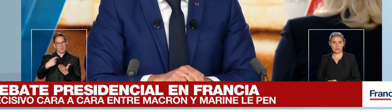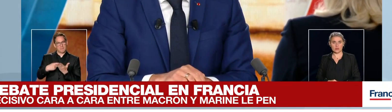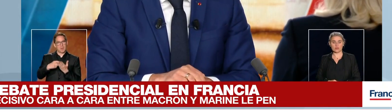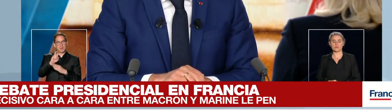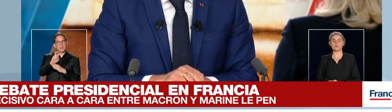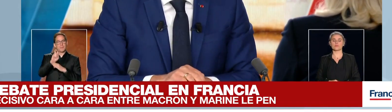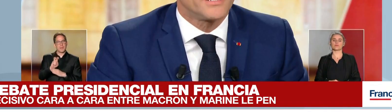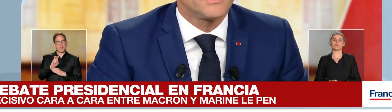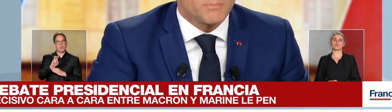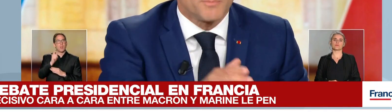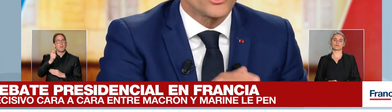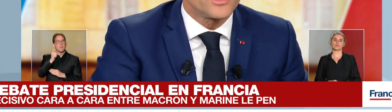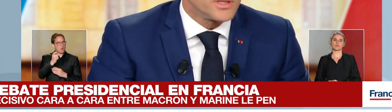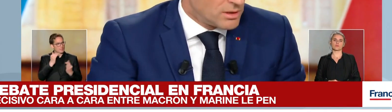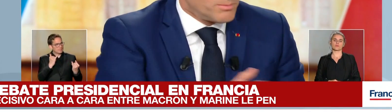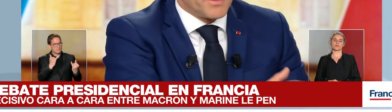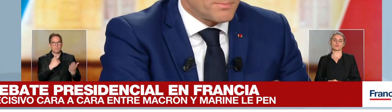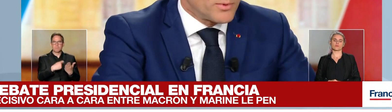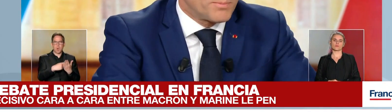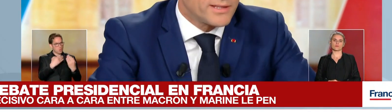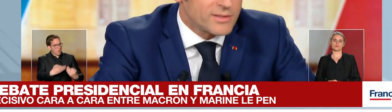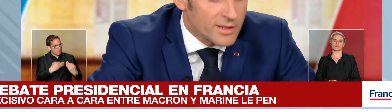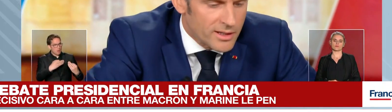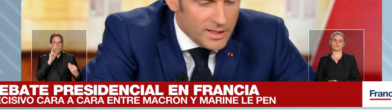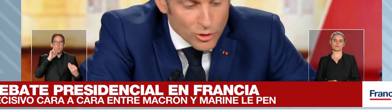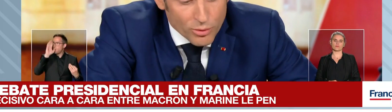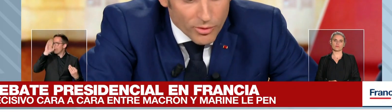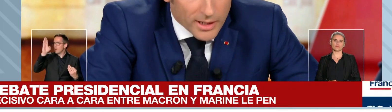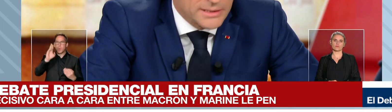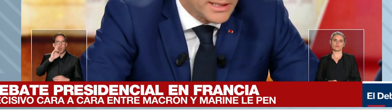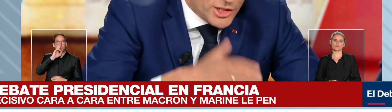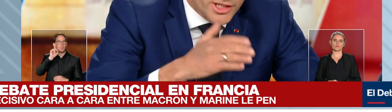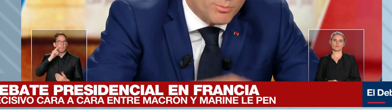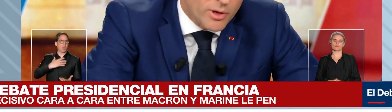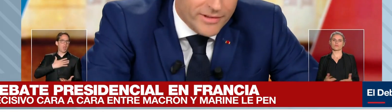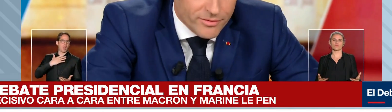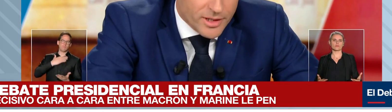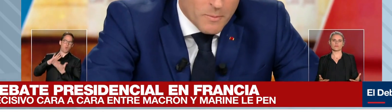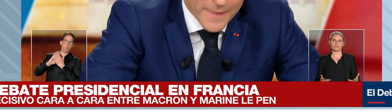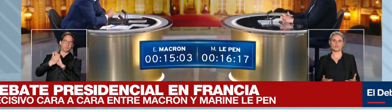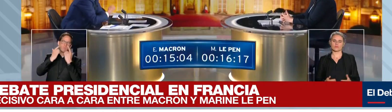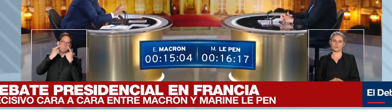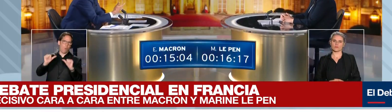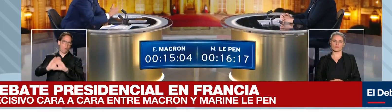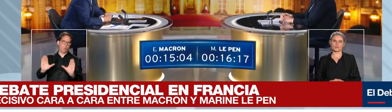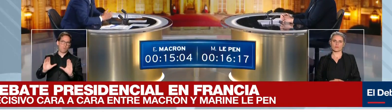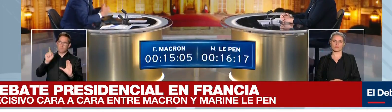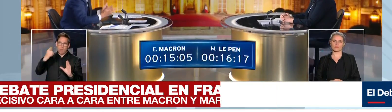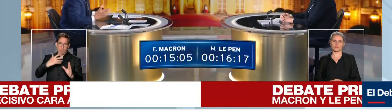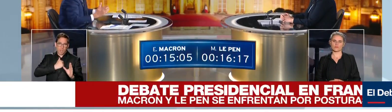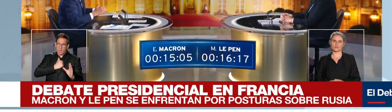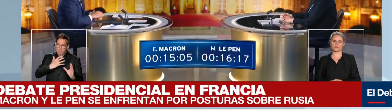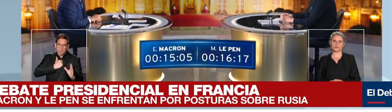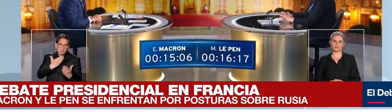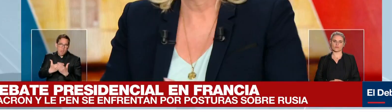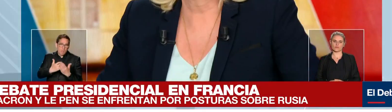no fue tomado con un banco, Lambda, en Rusia, sino ante los intereses del poder. Y cada uno podrá verificarlo. Entonces,